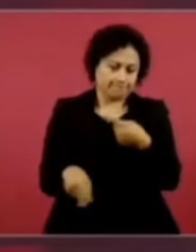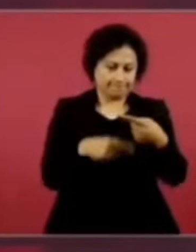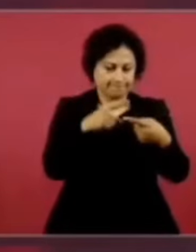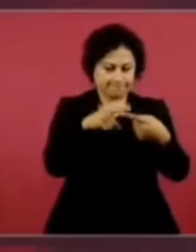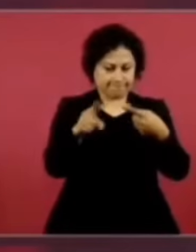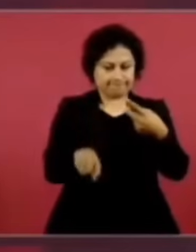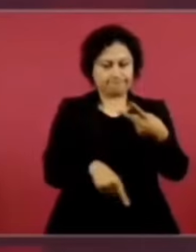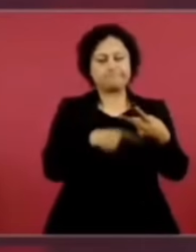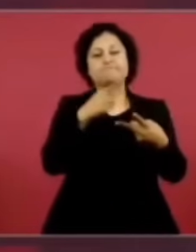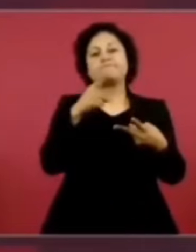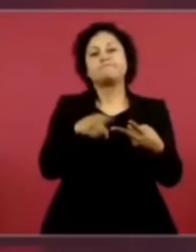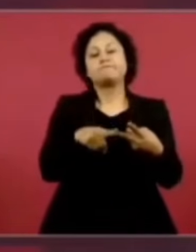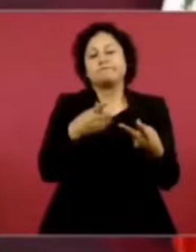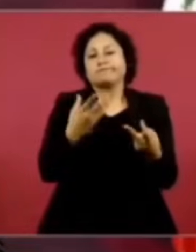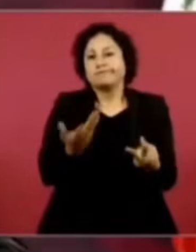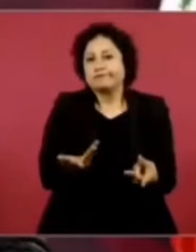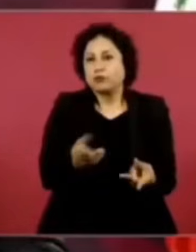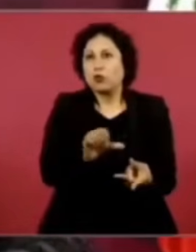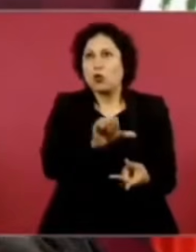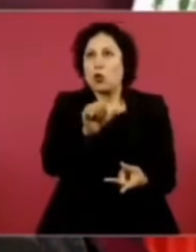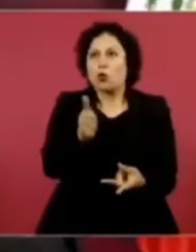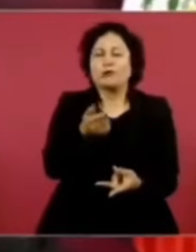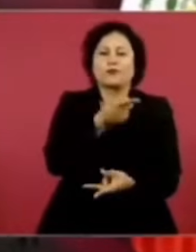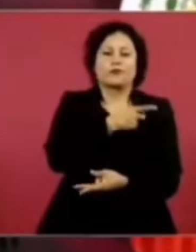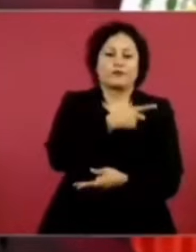tiene que tener